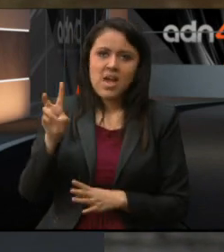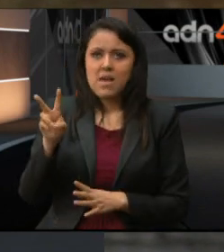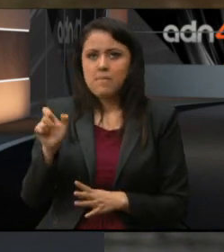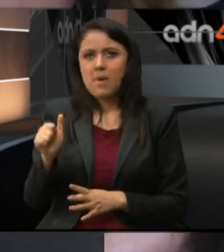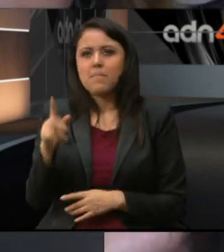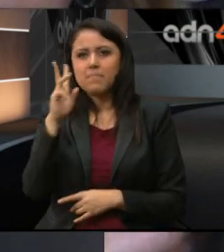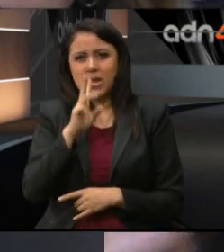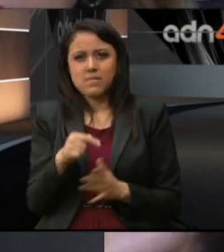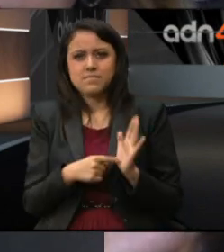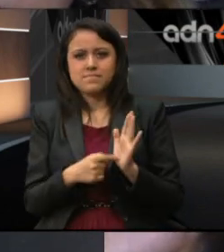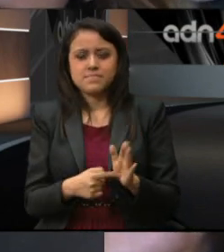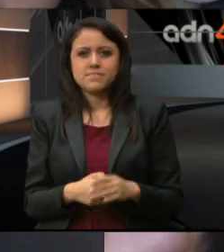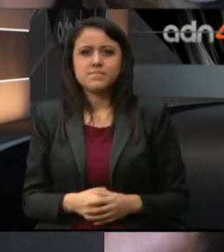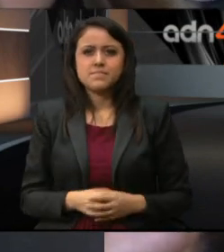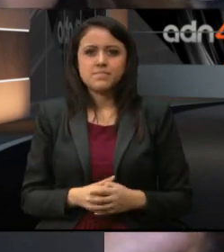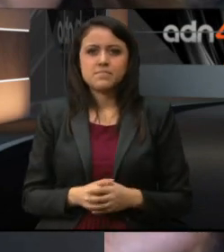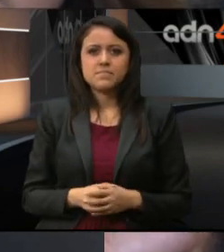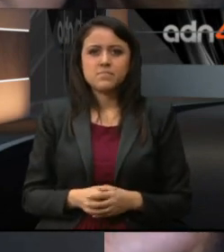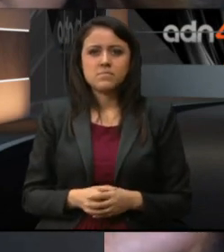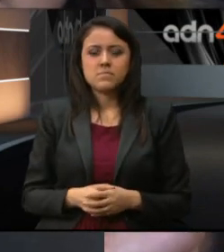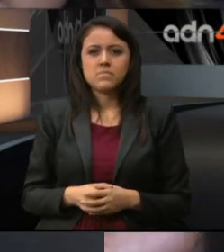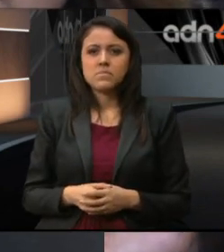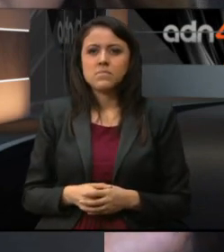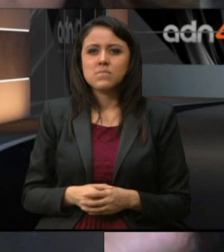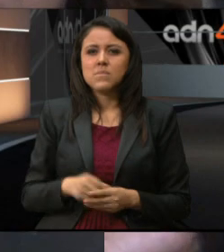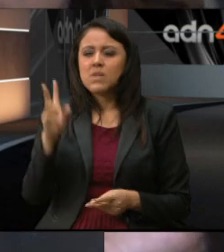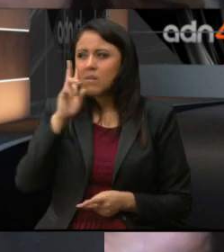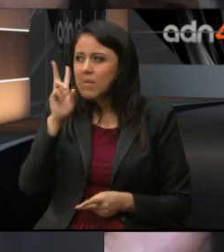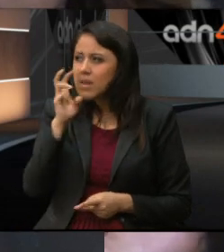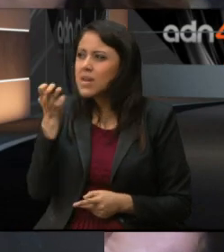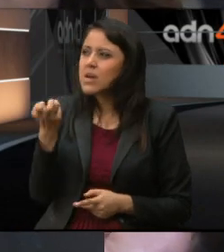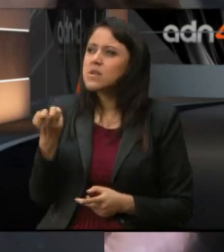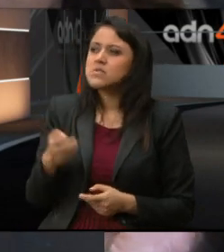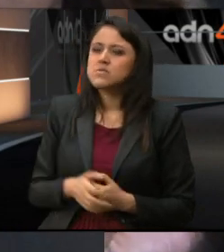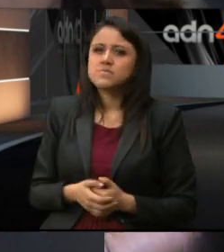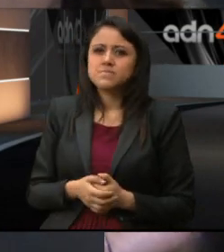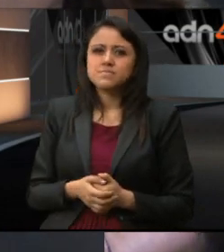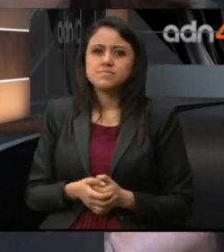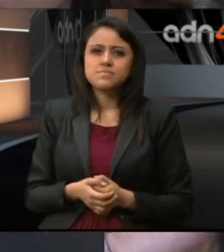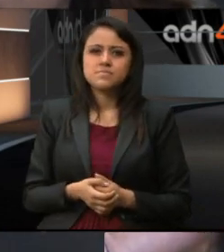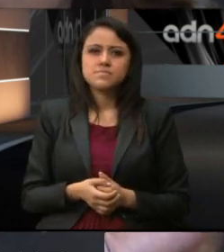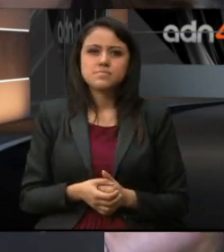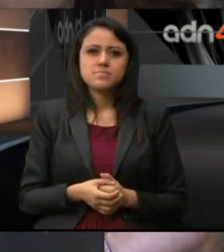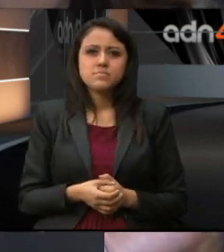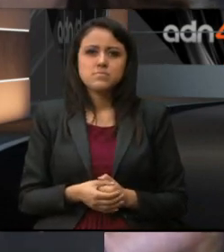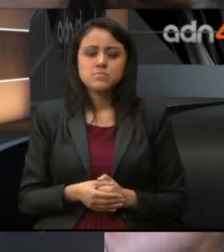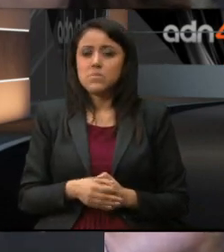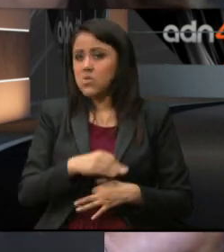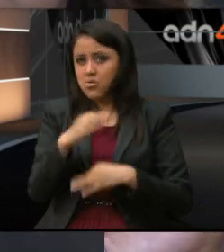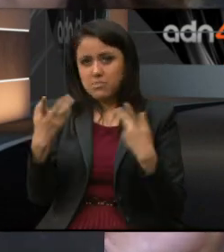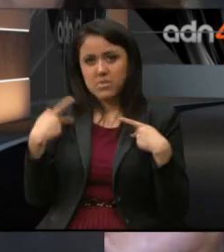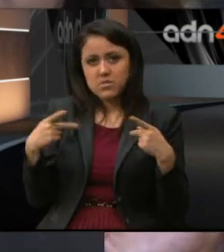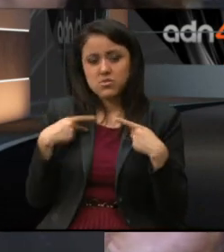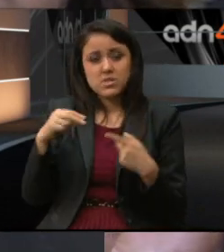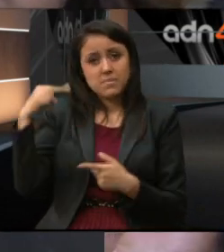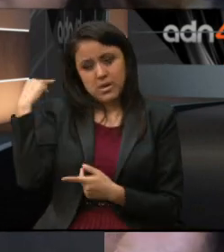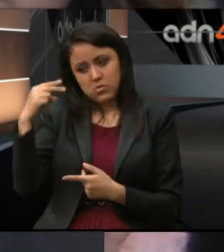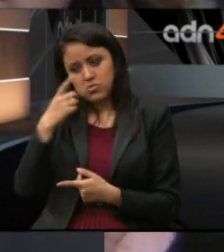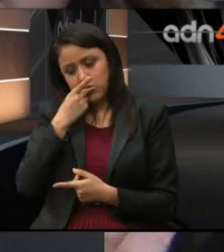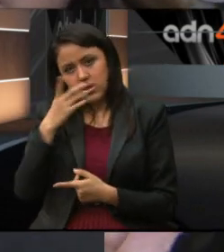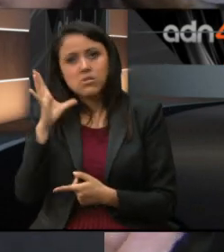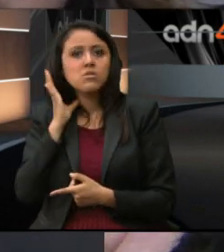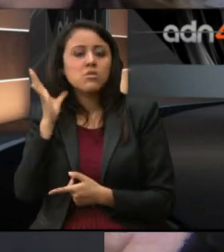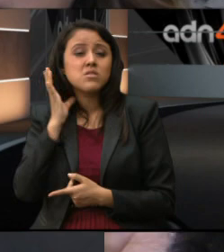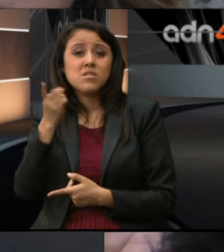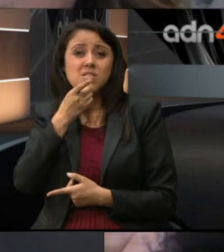a escuchar. Constatamos desde luego, a virtud de esa copia certificada, de que el pleno del Congreso de Veracruz aprobó